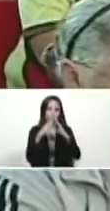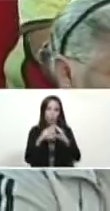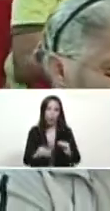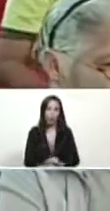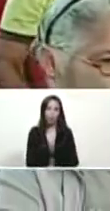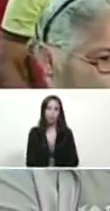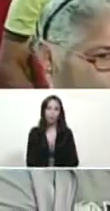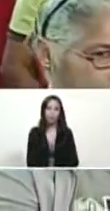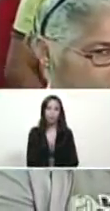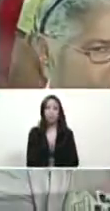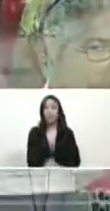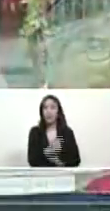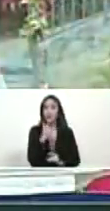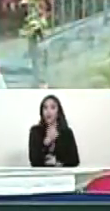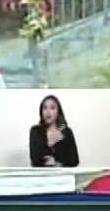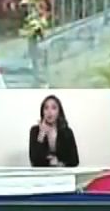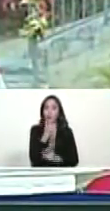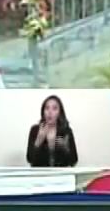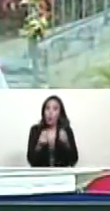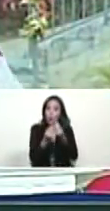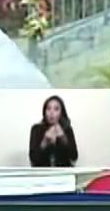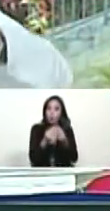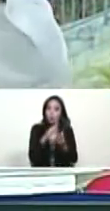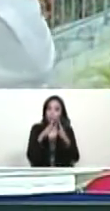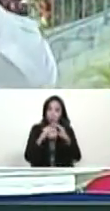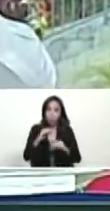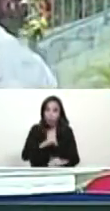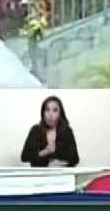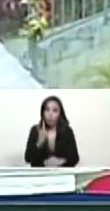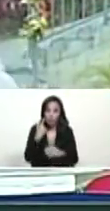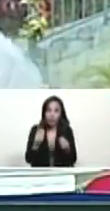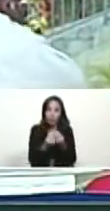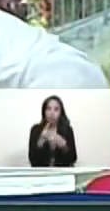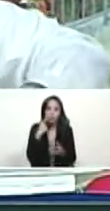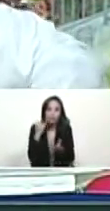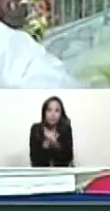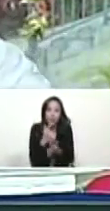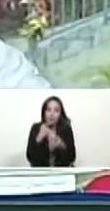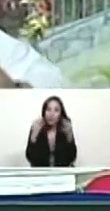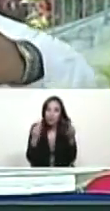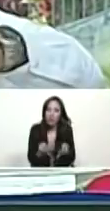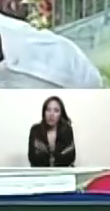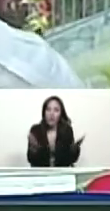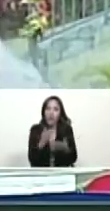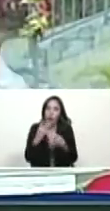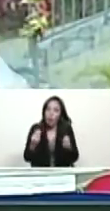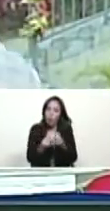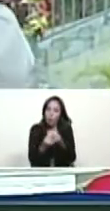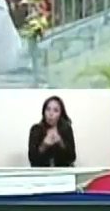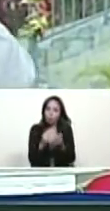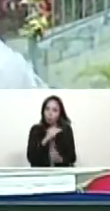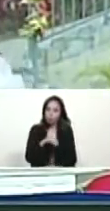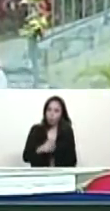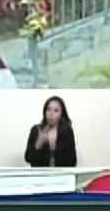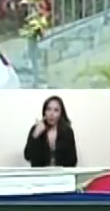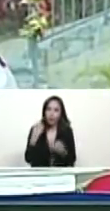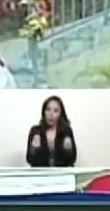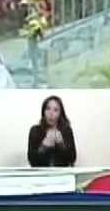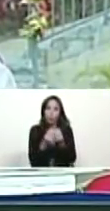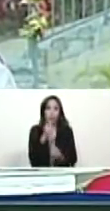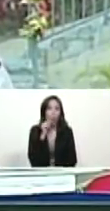Cuando yo digo que juntos todo es posible, es porque es verdad. Juntos solamente y